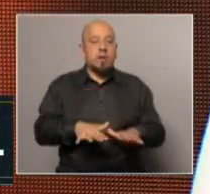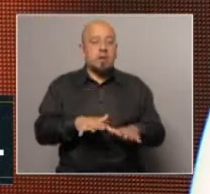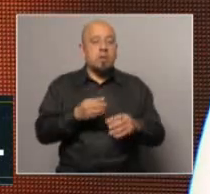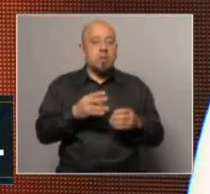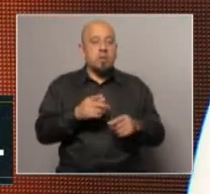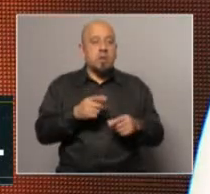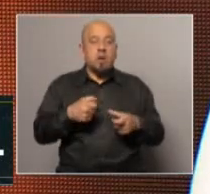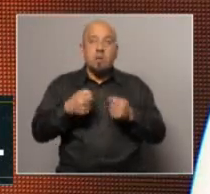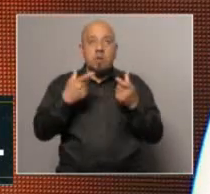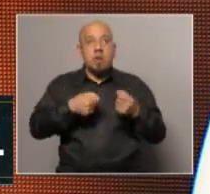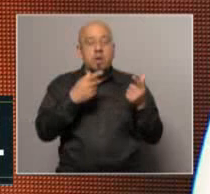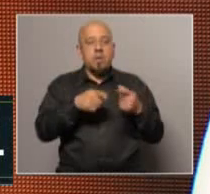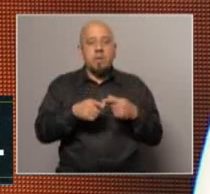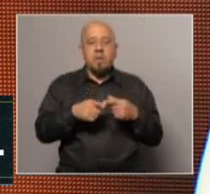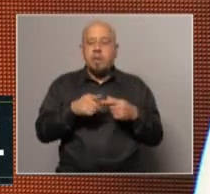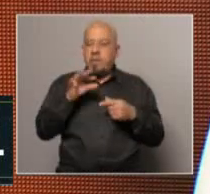¿Es marihuana psicoactiva?